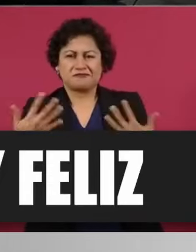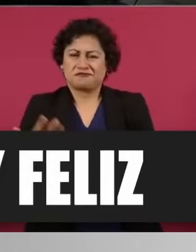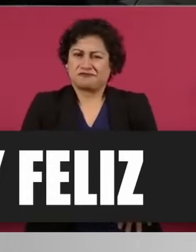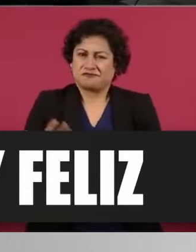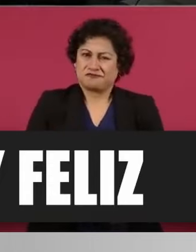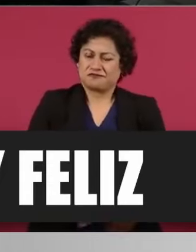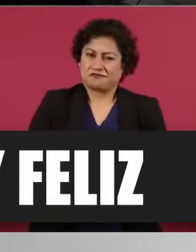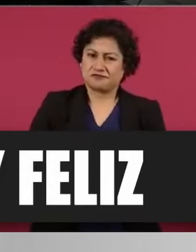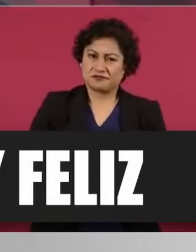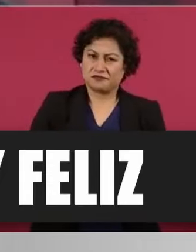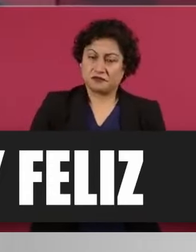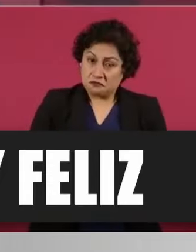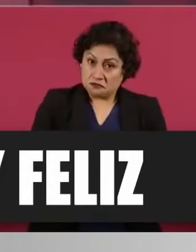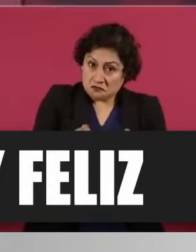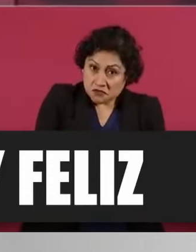del territorio,